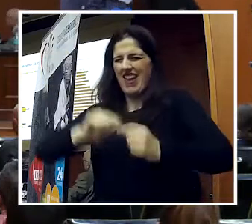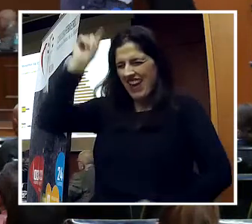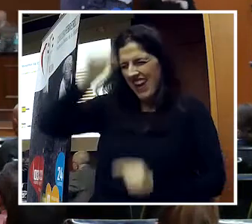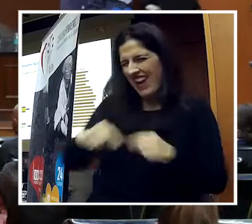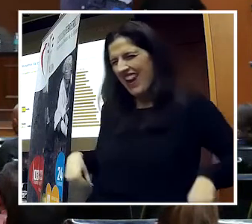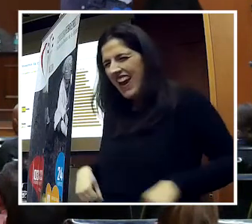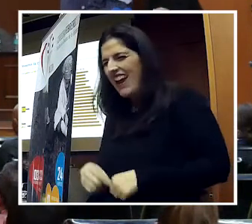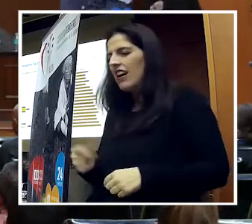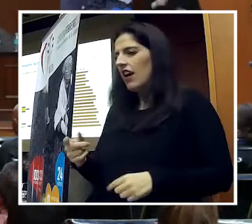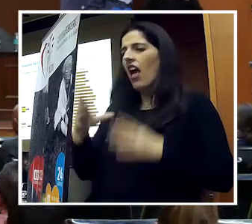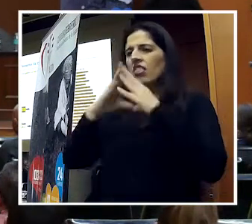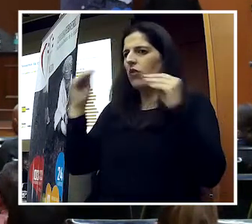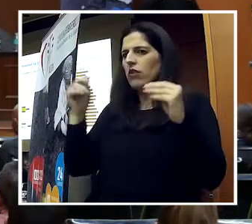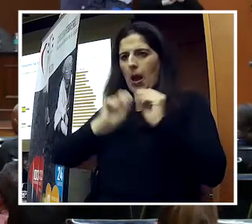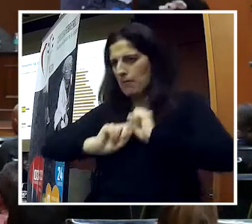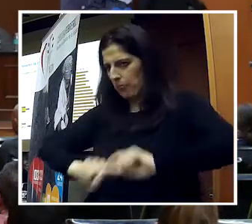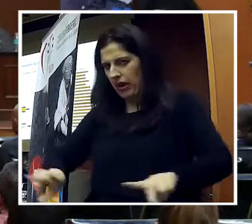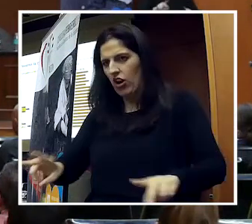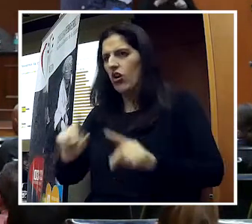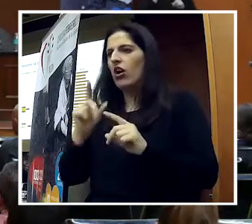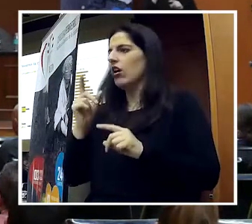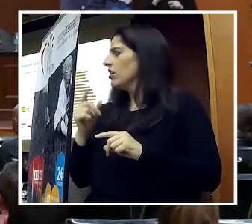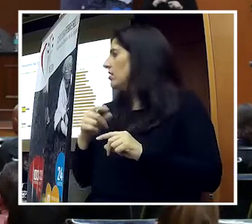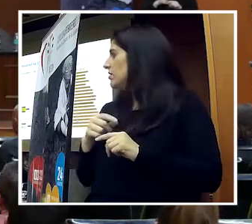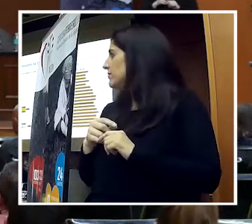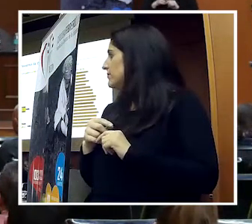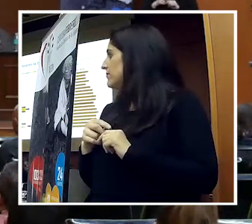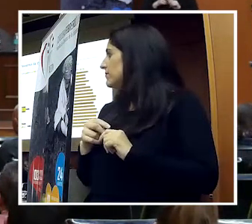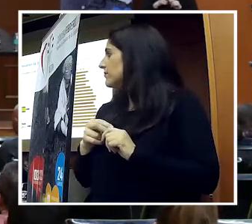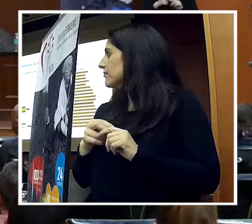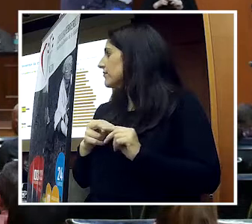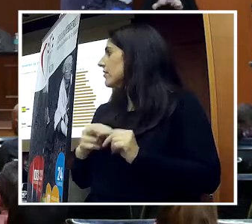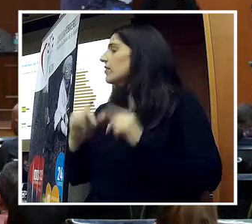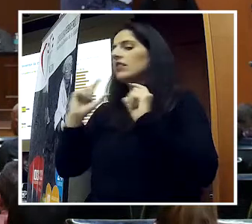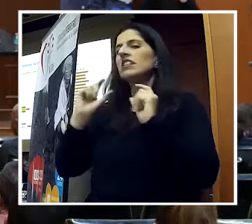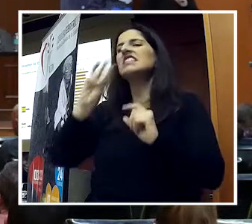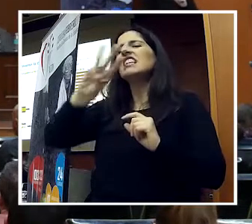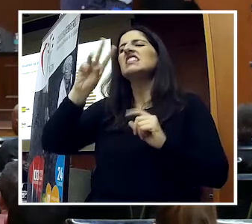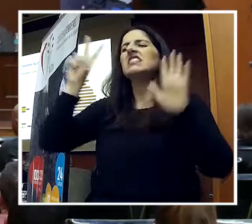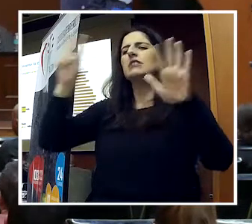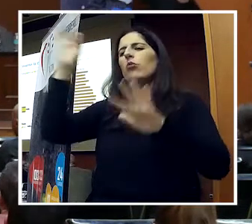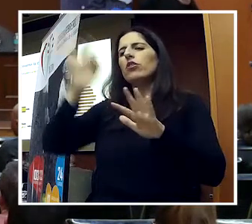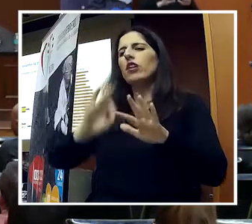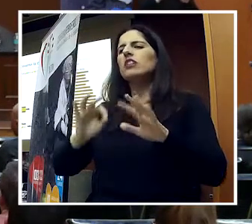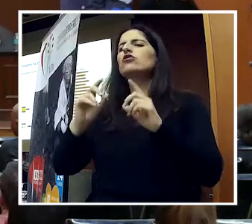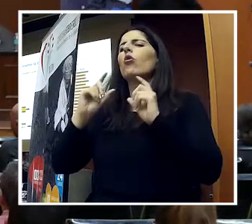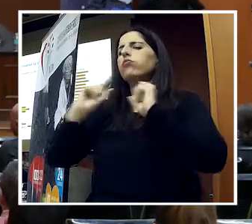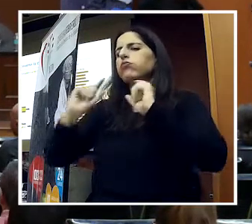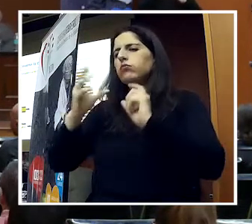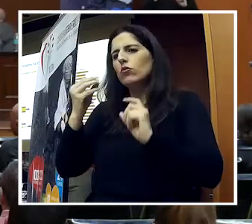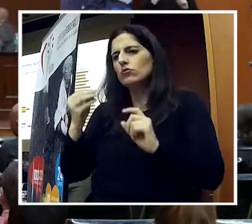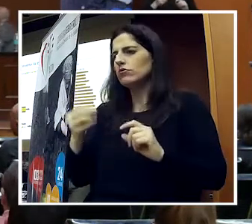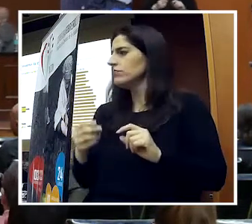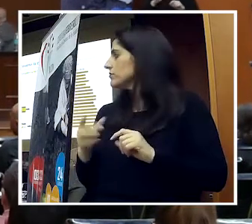Andalucía estamos a la cola. Tenemos un 20% de obesidad y un 37% de sobrepeso. Eso quiere decir que si sumamos ambas cosas,